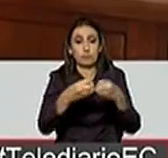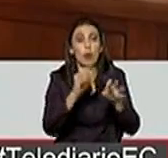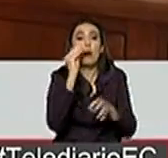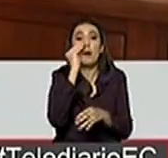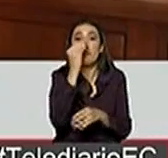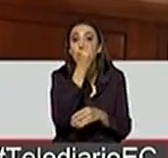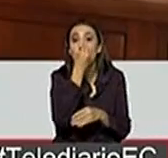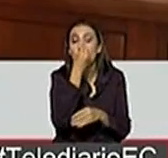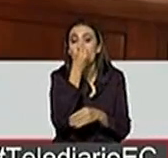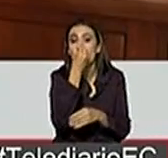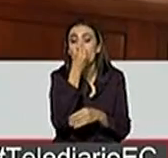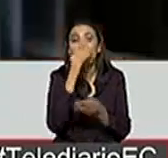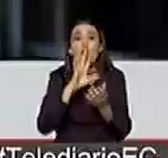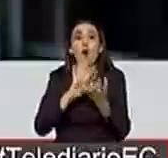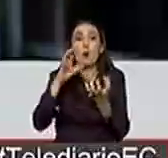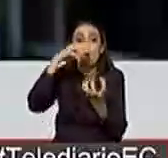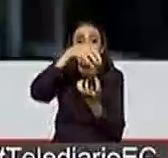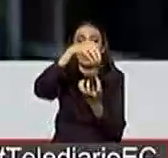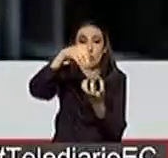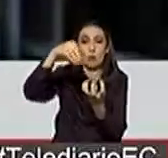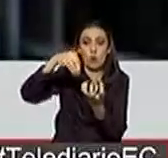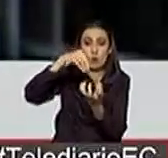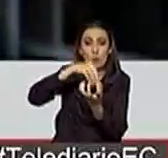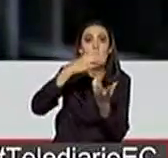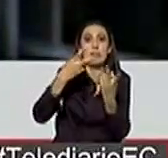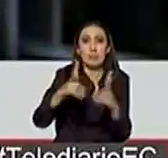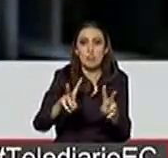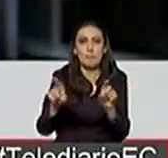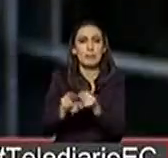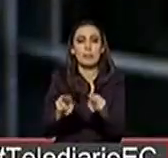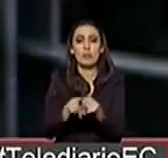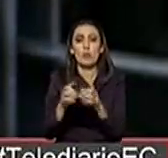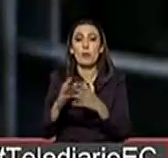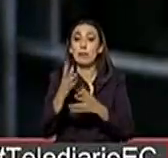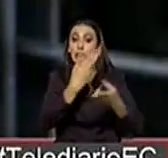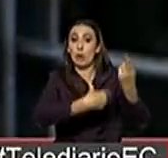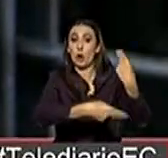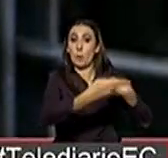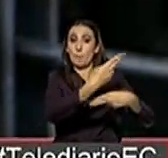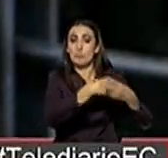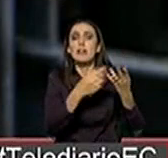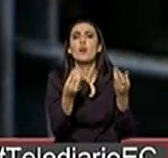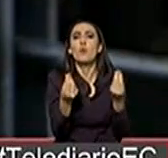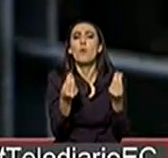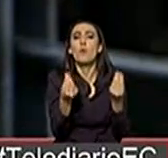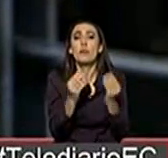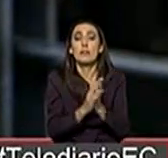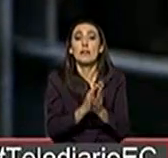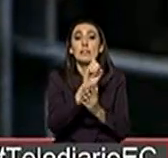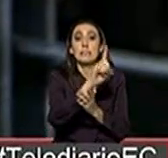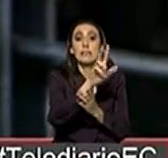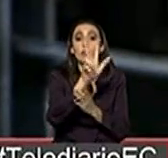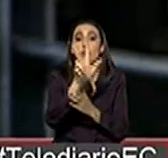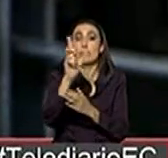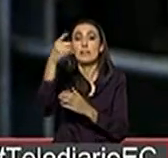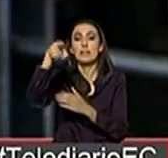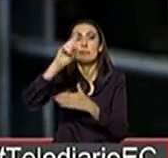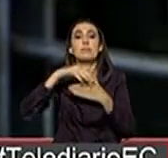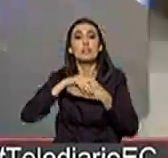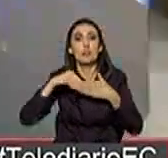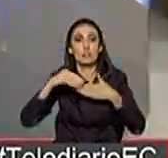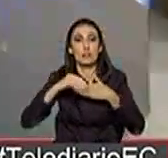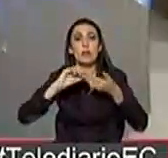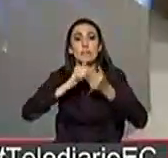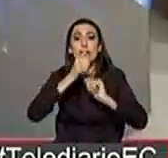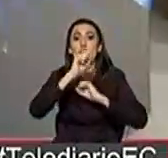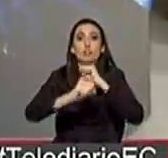el sector del brócoli está solo en la actividad comercial se registraron pérdidas por 133 millones de dólares por día